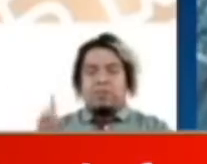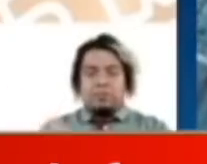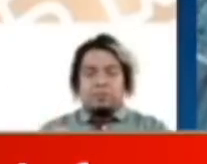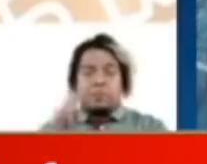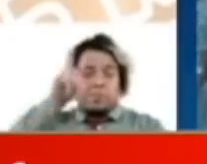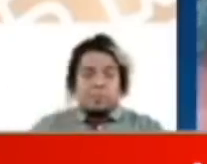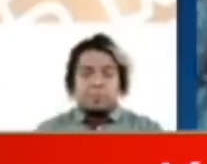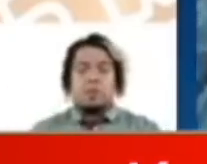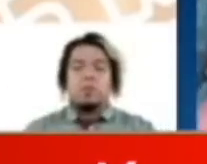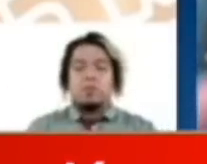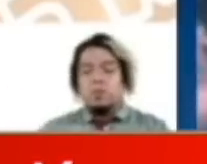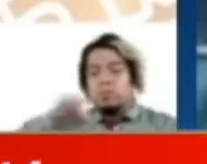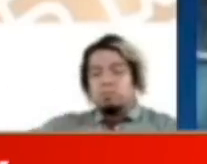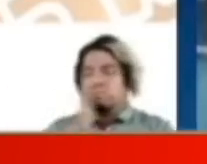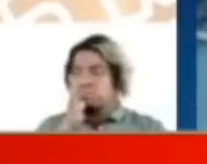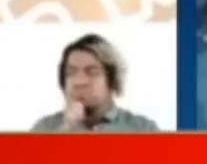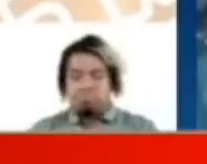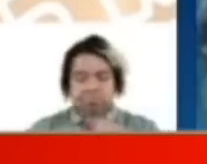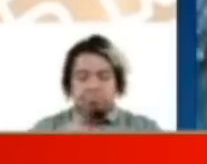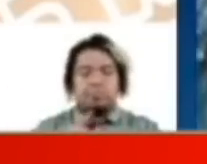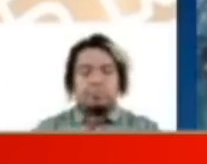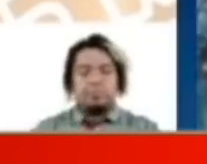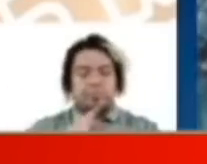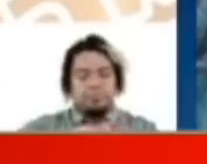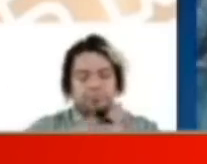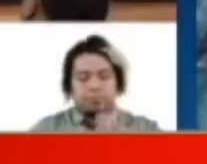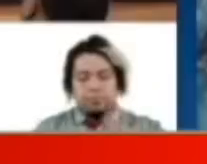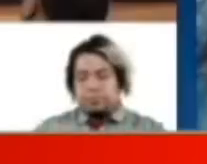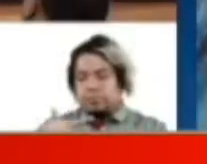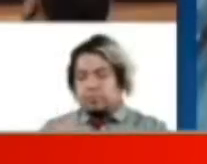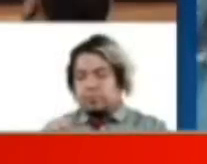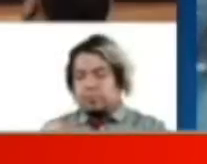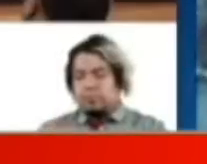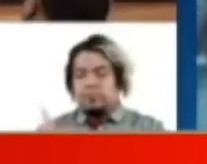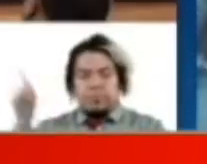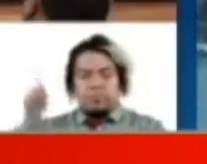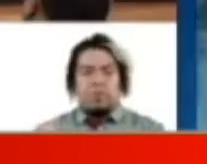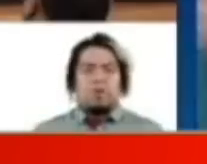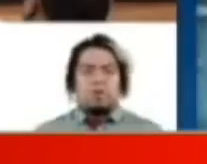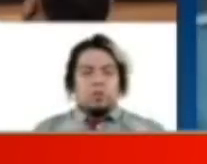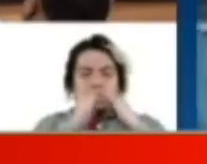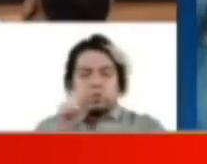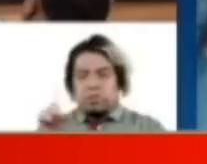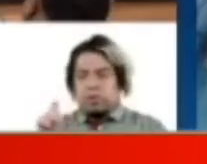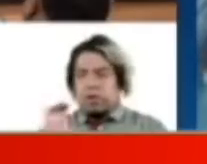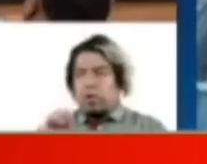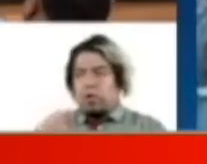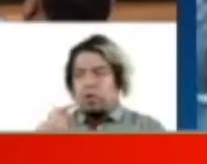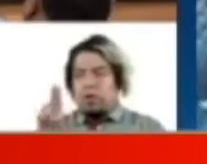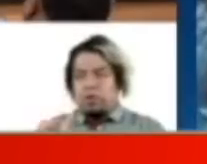mi querida familia sería el pueblo de mexico quién pagaría por un centro comercial